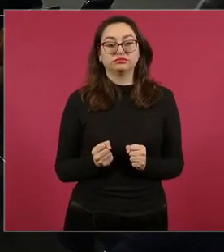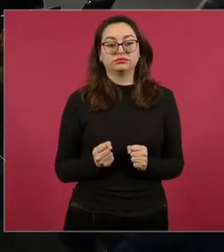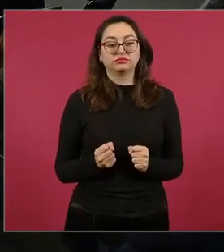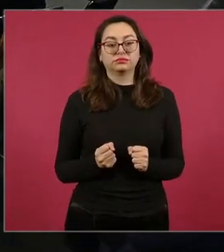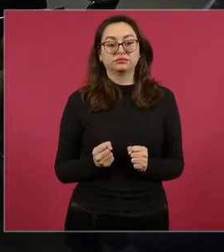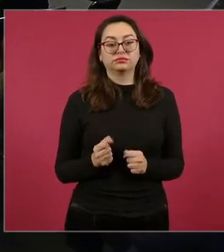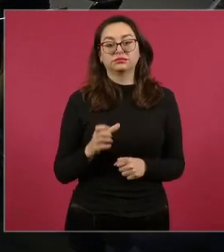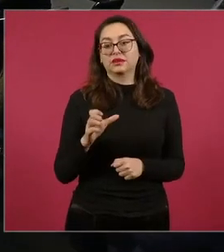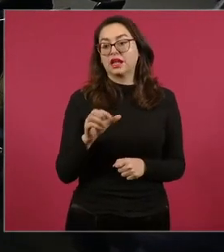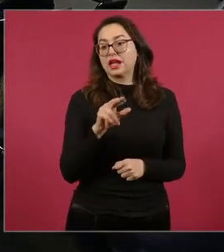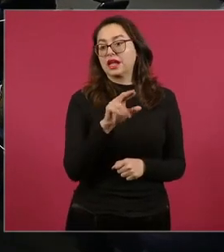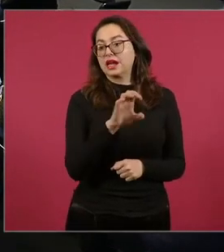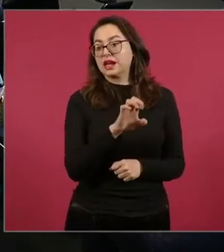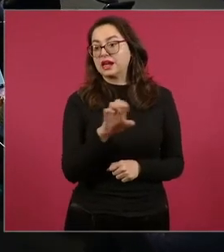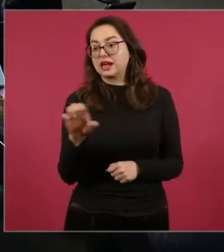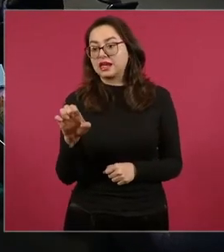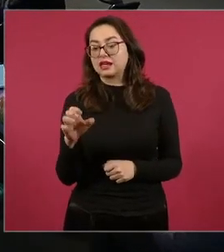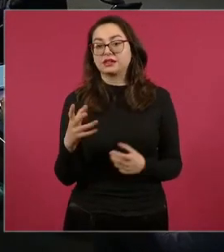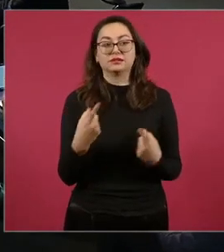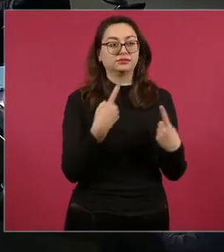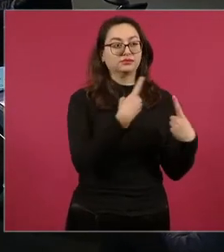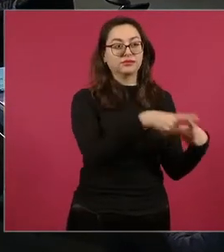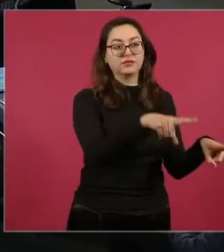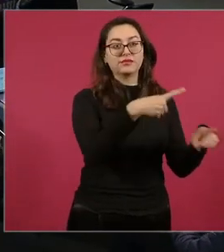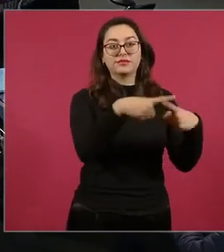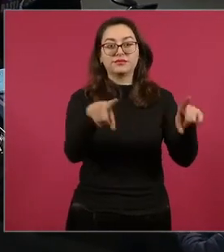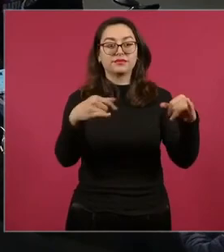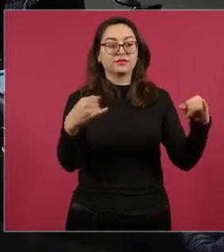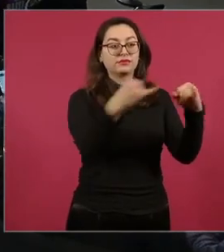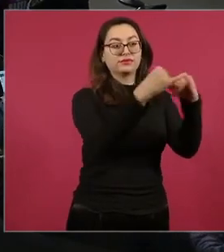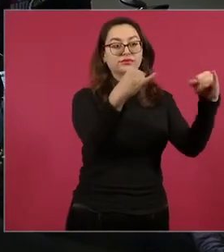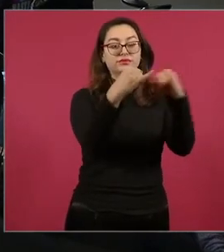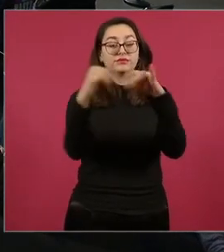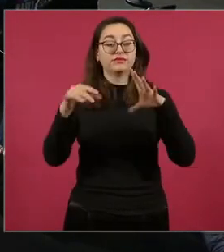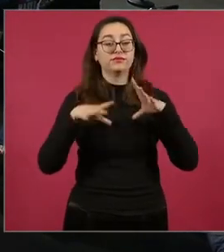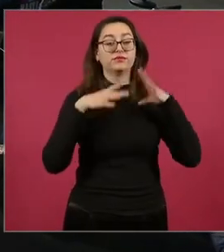la CRE, todo está hecho para eso.